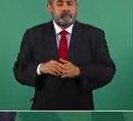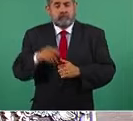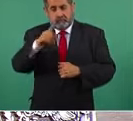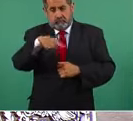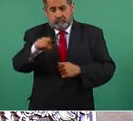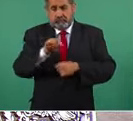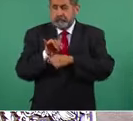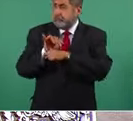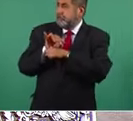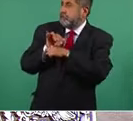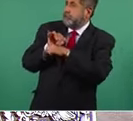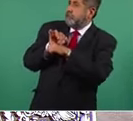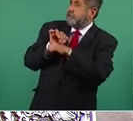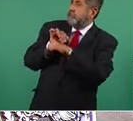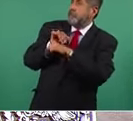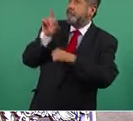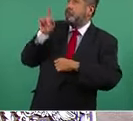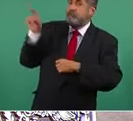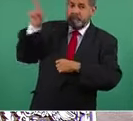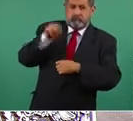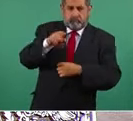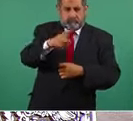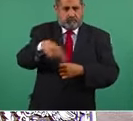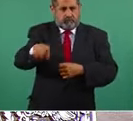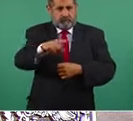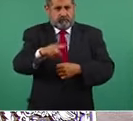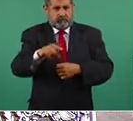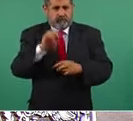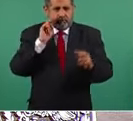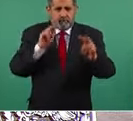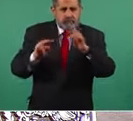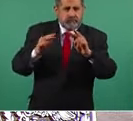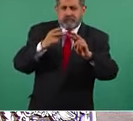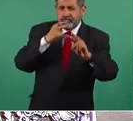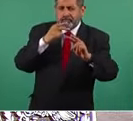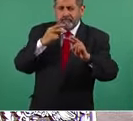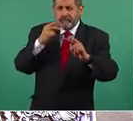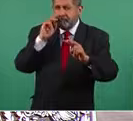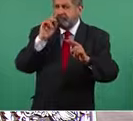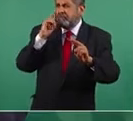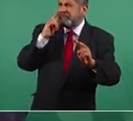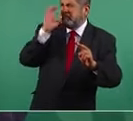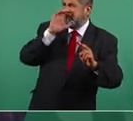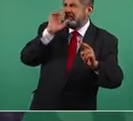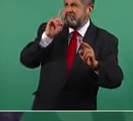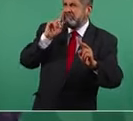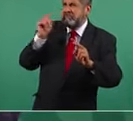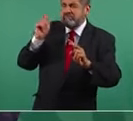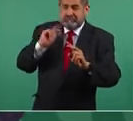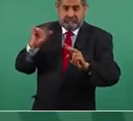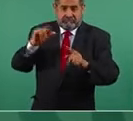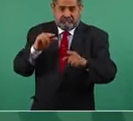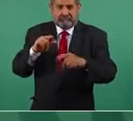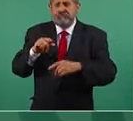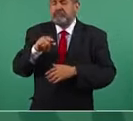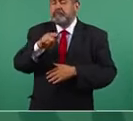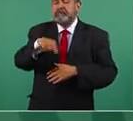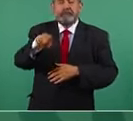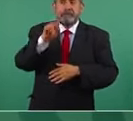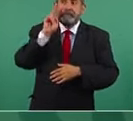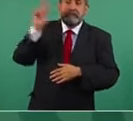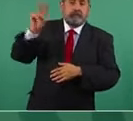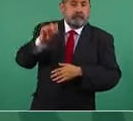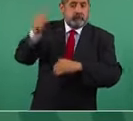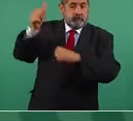indagan un poco, ustedes que son mironas y mirones profesionales, se van a dar cuenta cómo